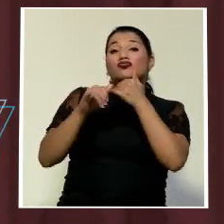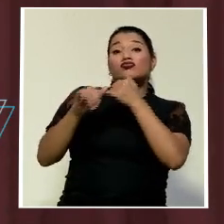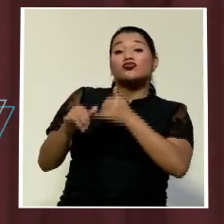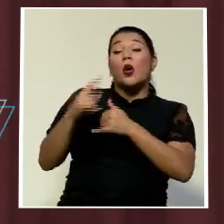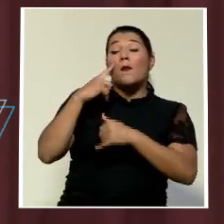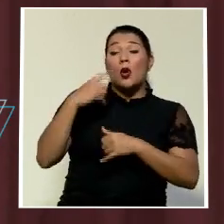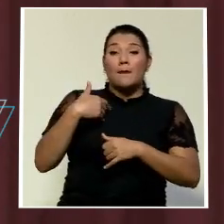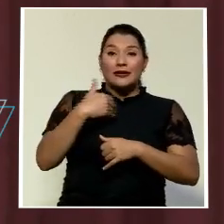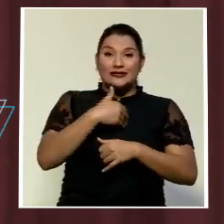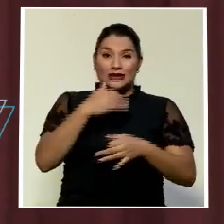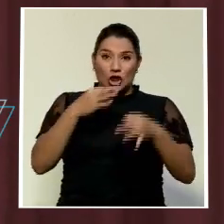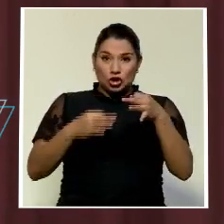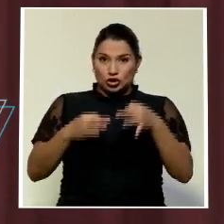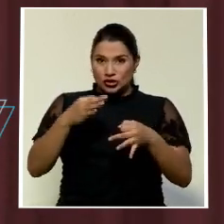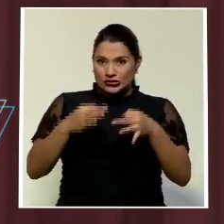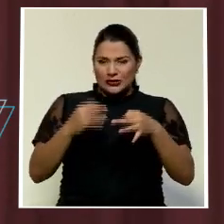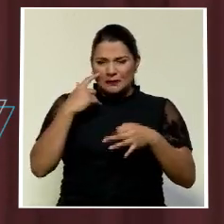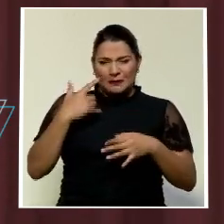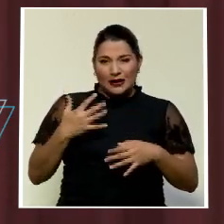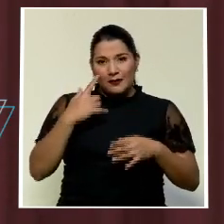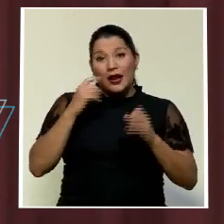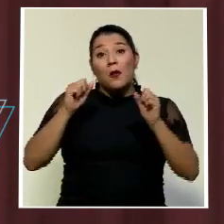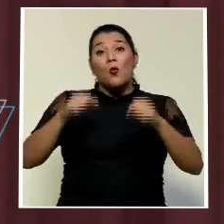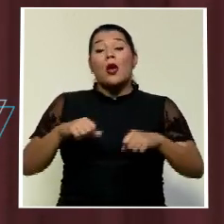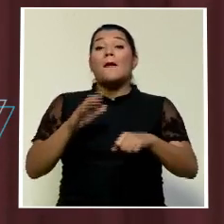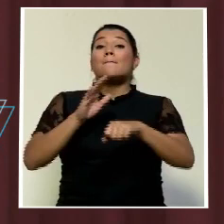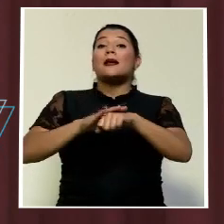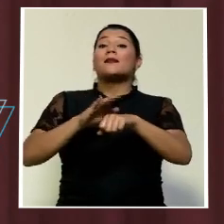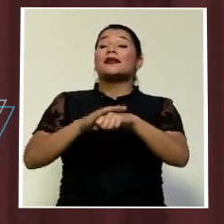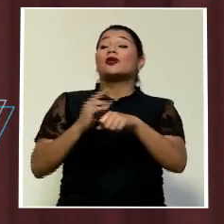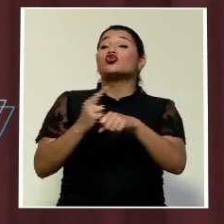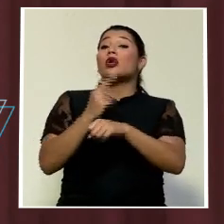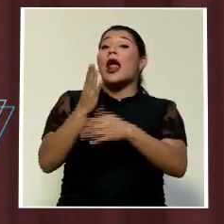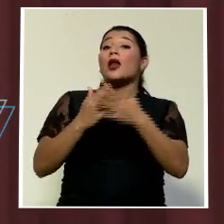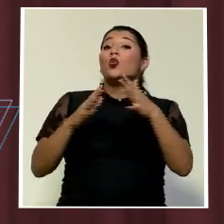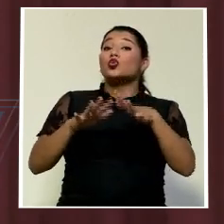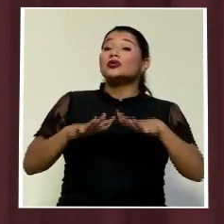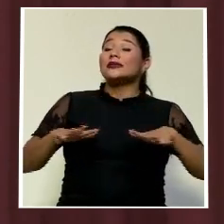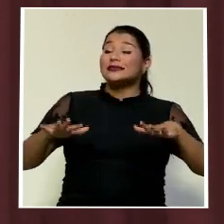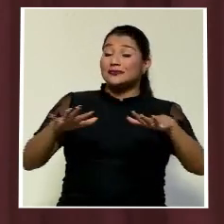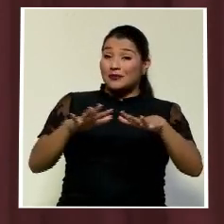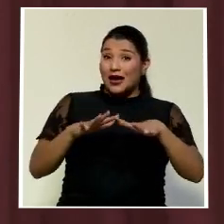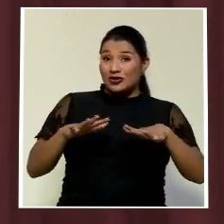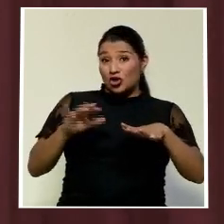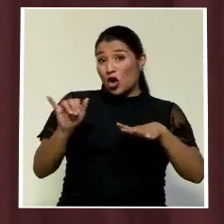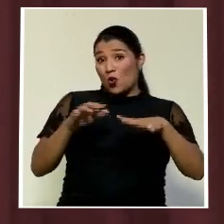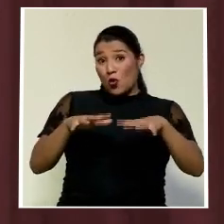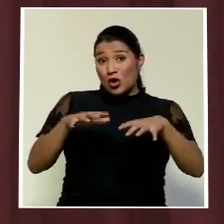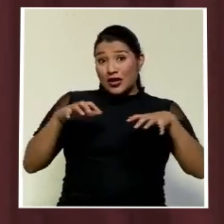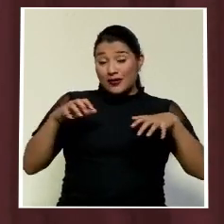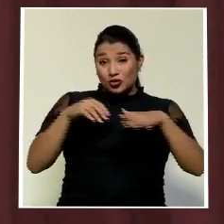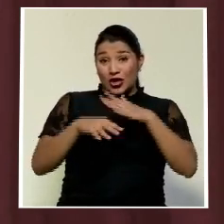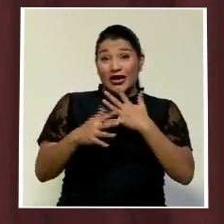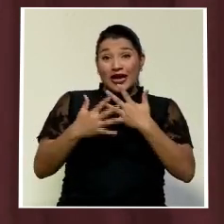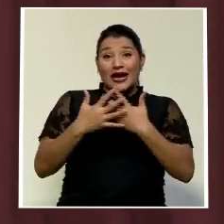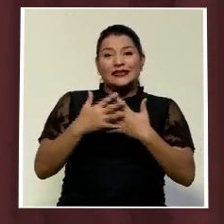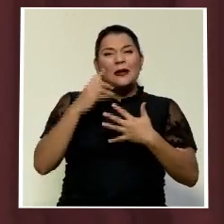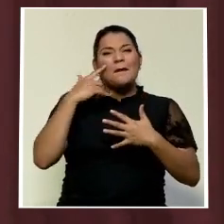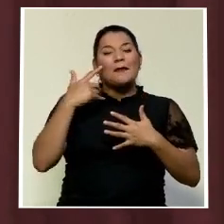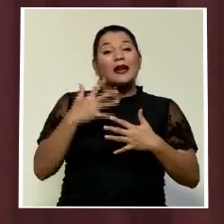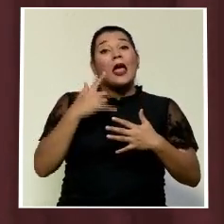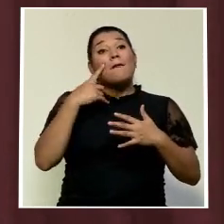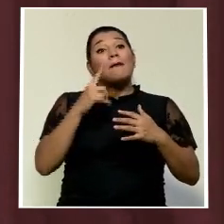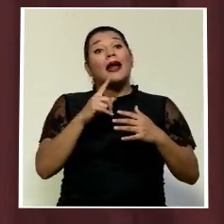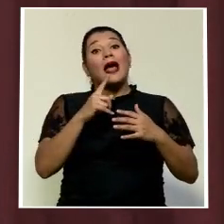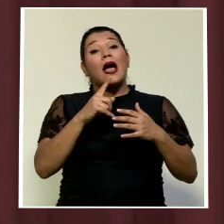el Ministerio de Justicia para que les permitan utilizar algunos espacios disponibles para el aislamiento, la